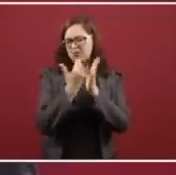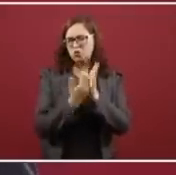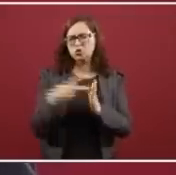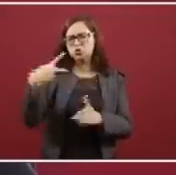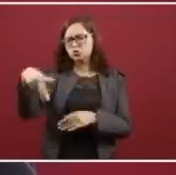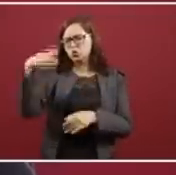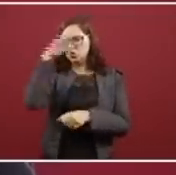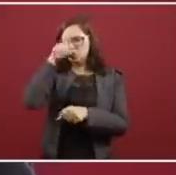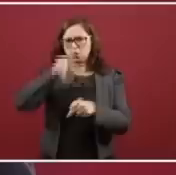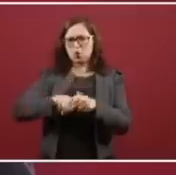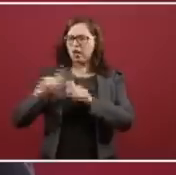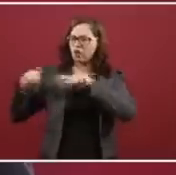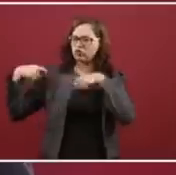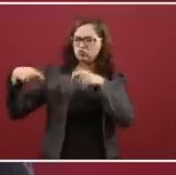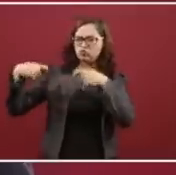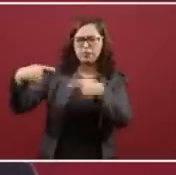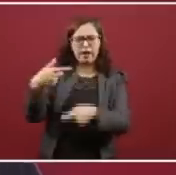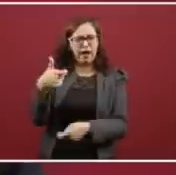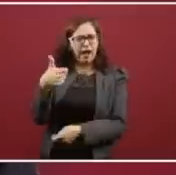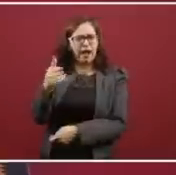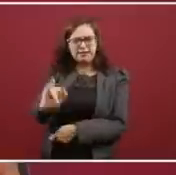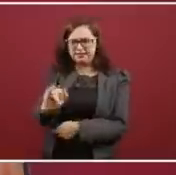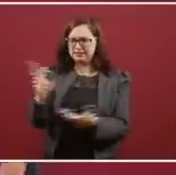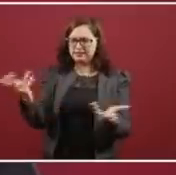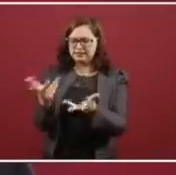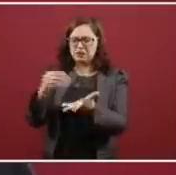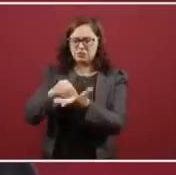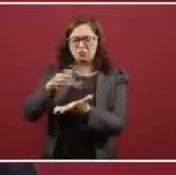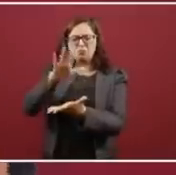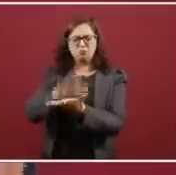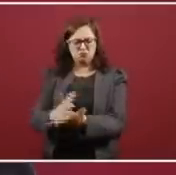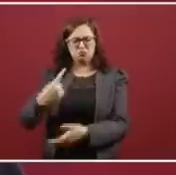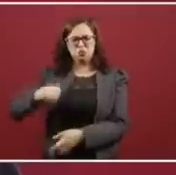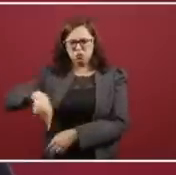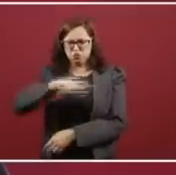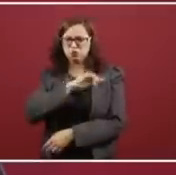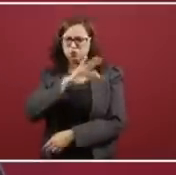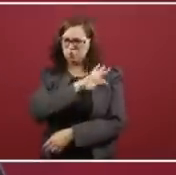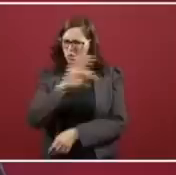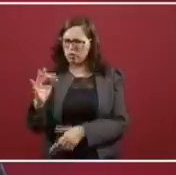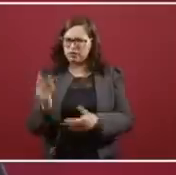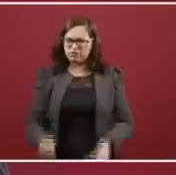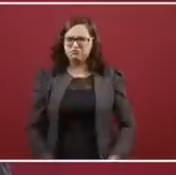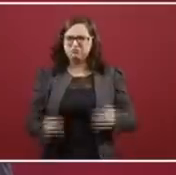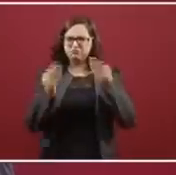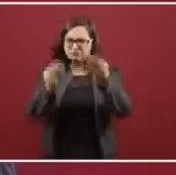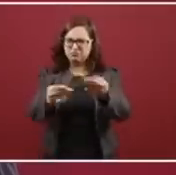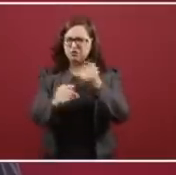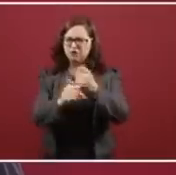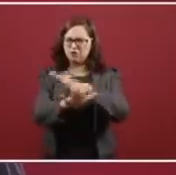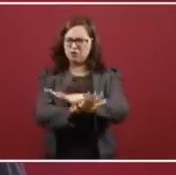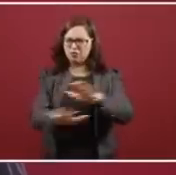llevaron a cabo les vamos a entregar toda la información